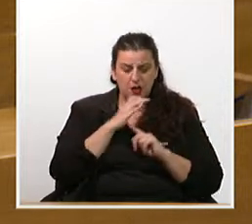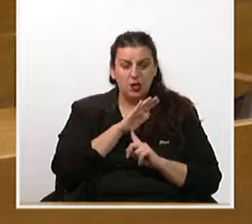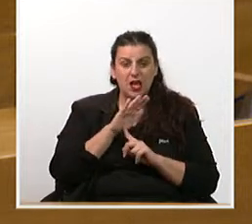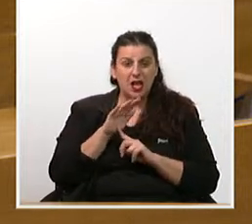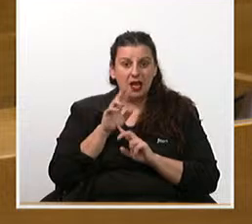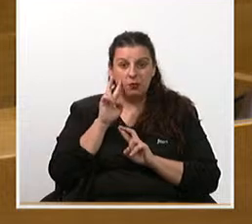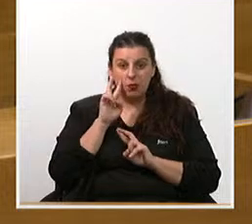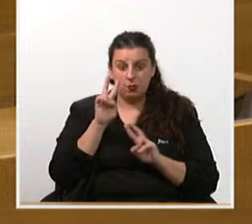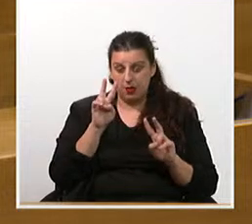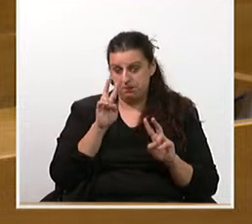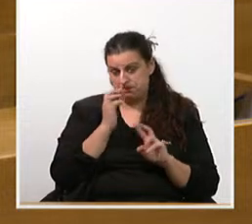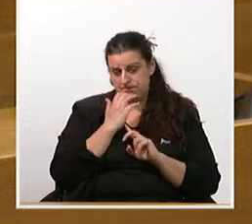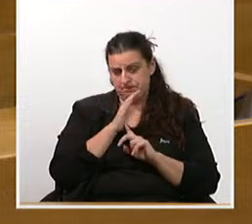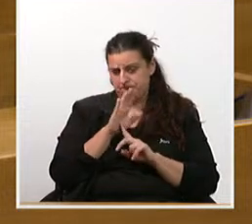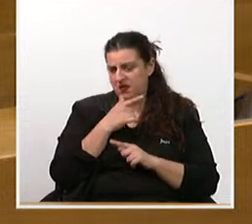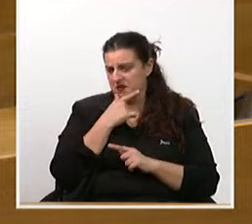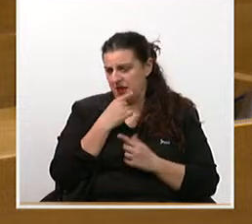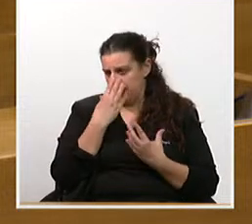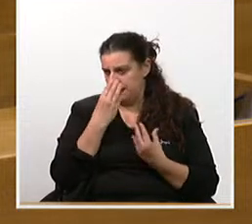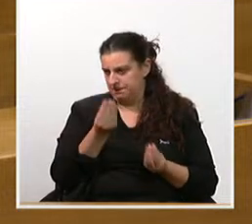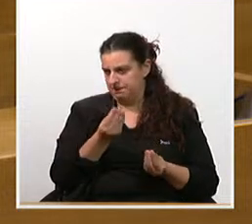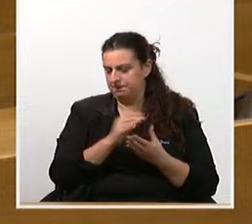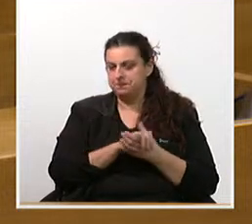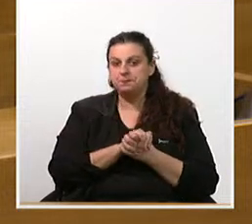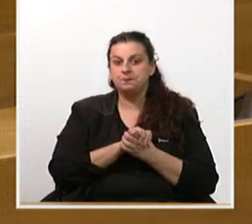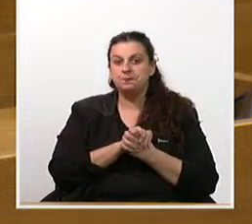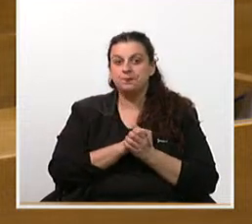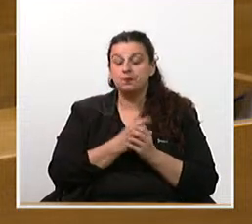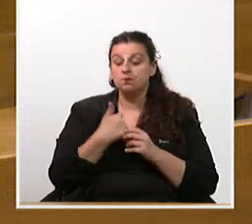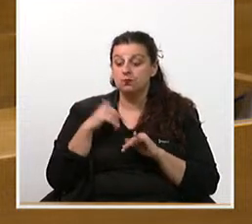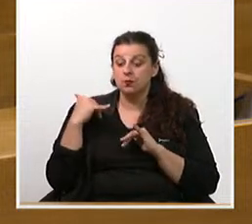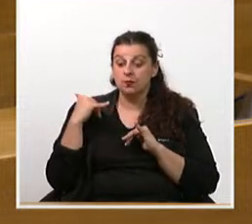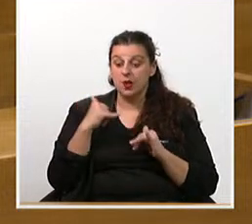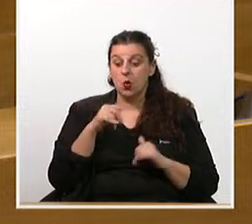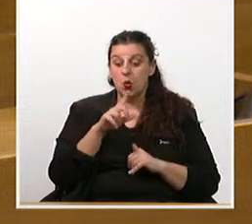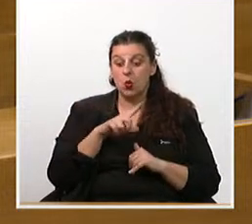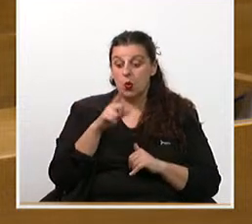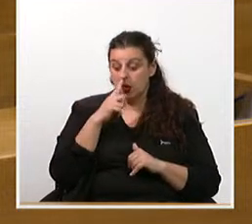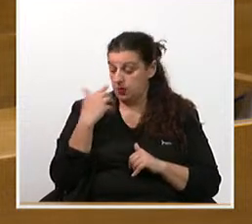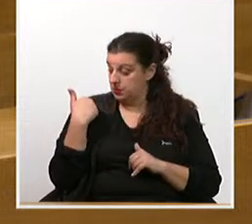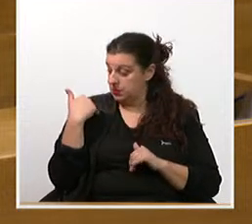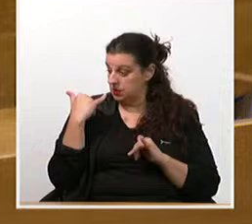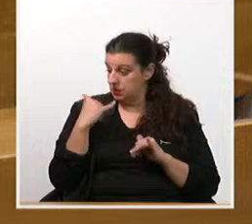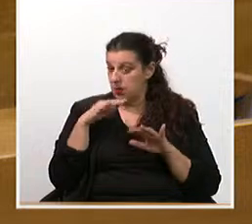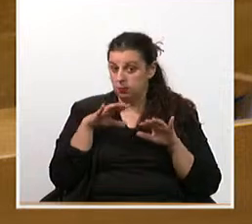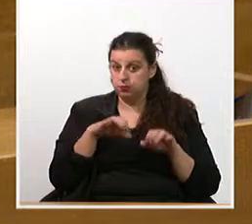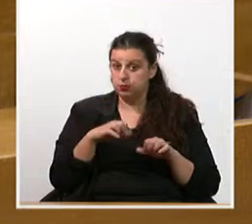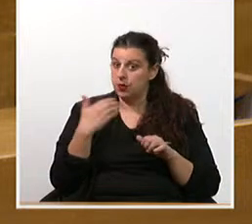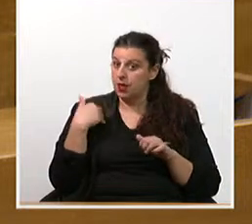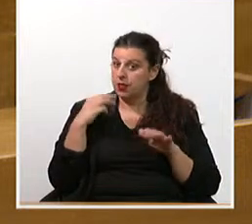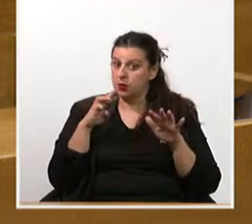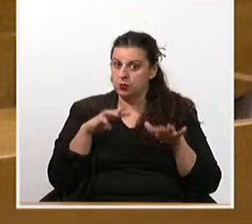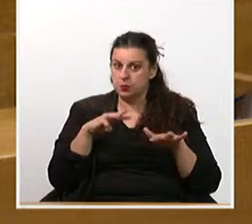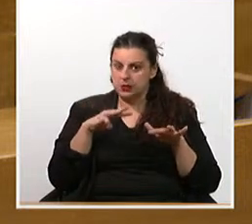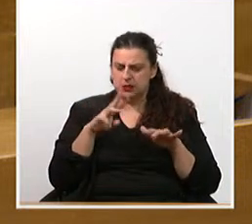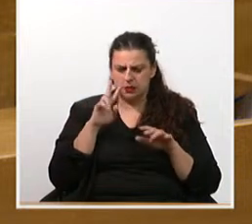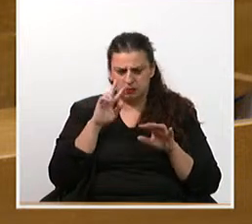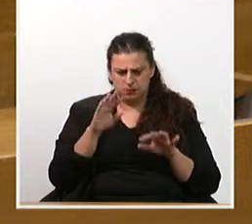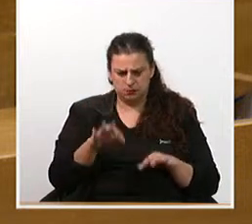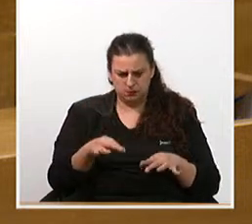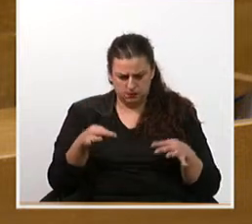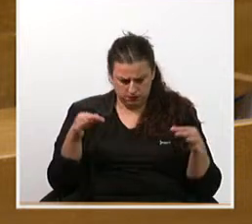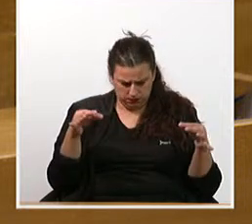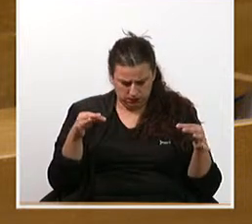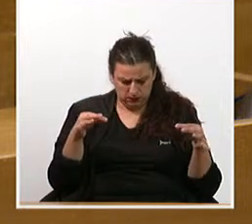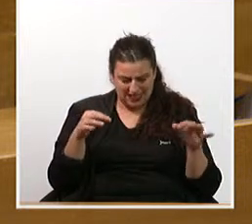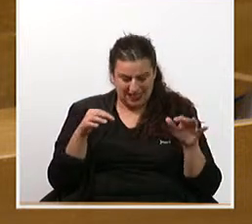ilustrar esta situación mire Cuando llegamos nosotros en julio del año pasado hace 8 meses nos encontramos 7